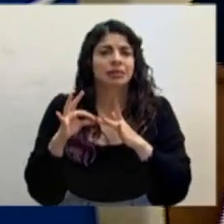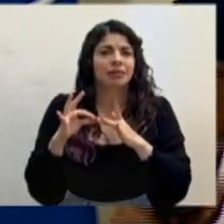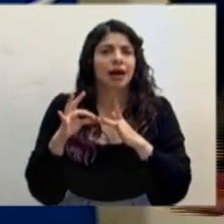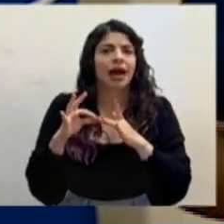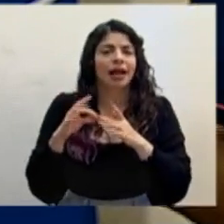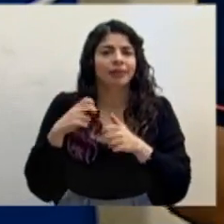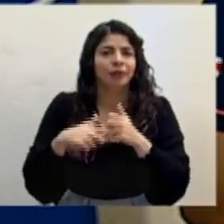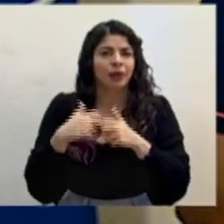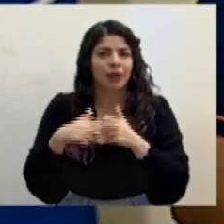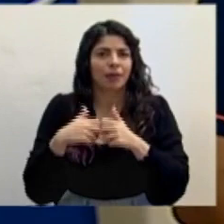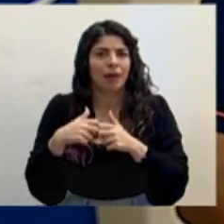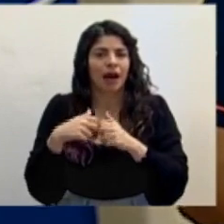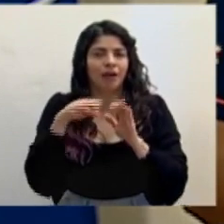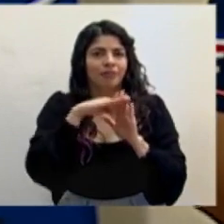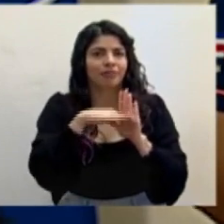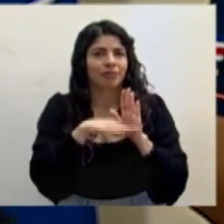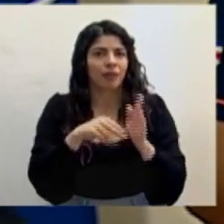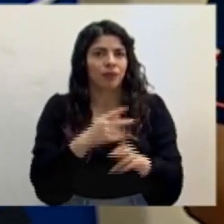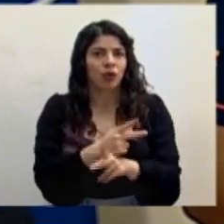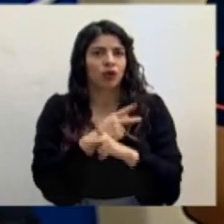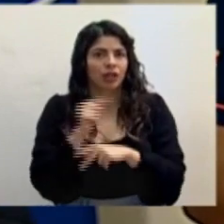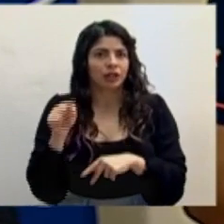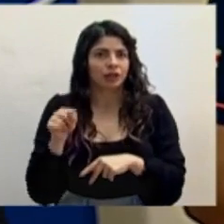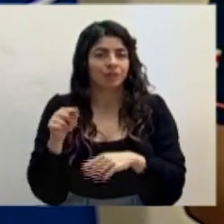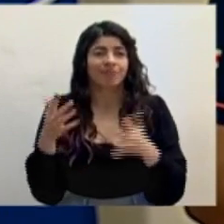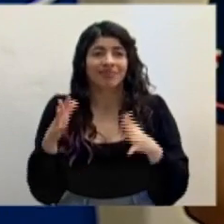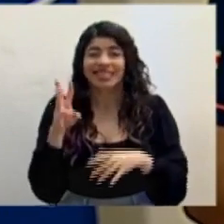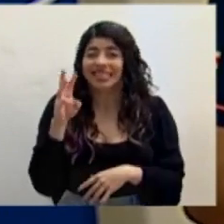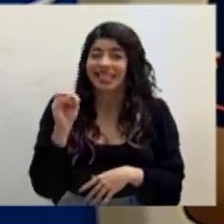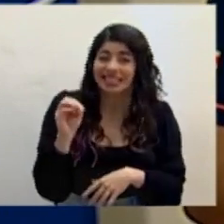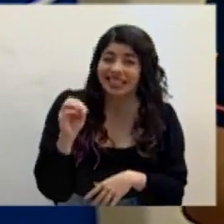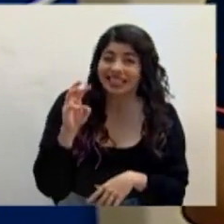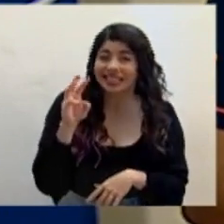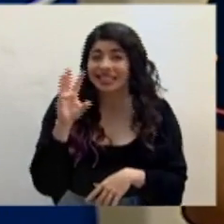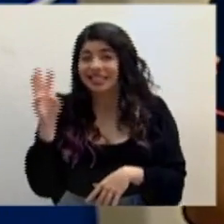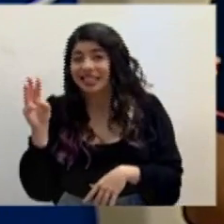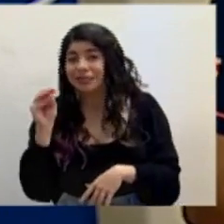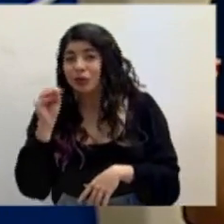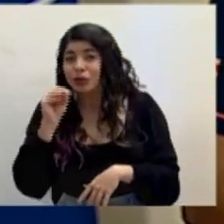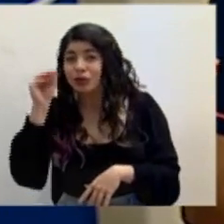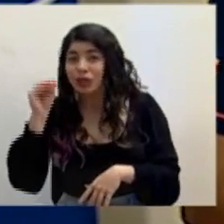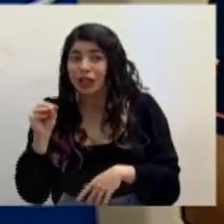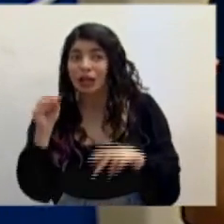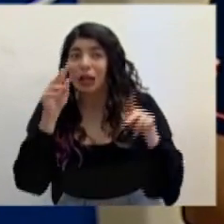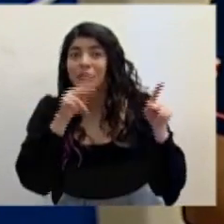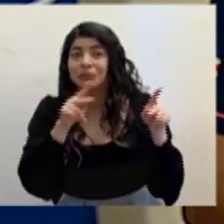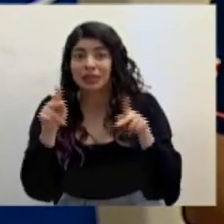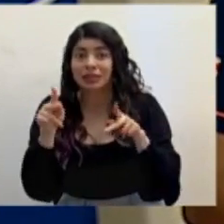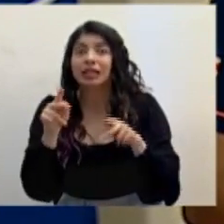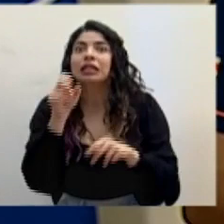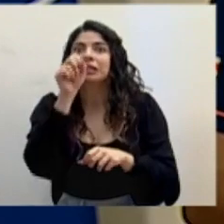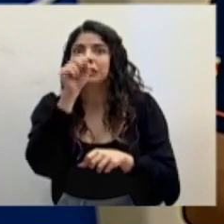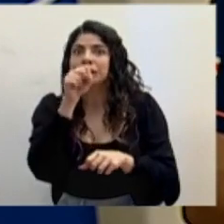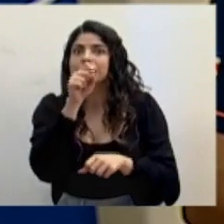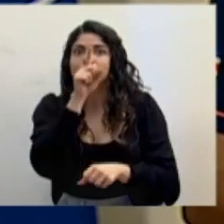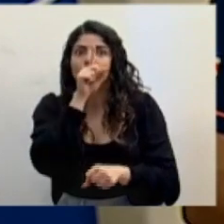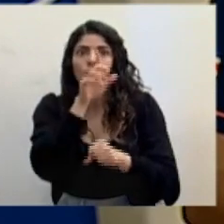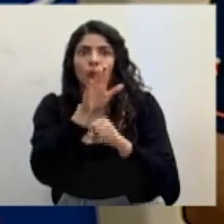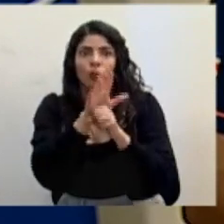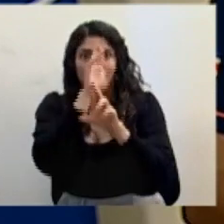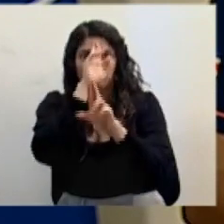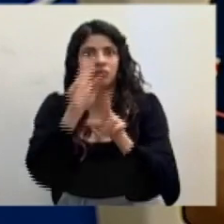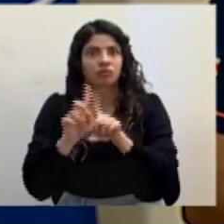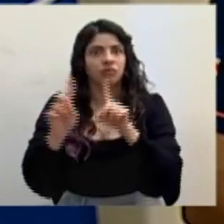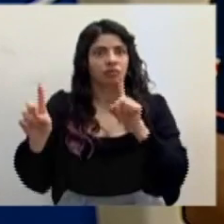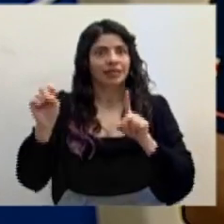medidas de protección. Entre un 60 y un 66% de la población cumple las medidas de distanciamiento.